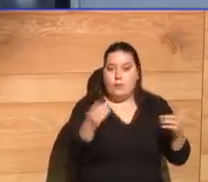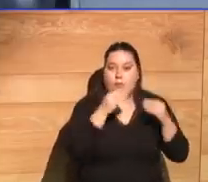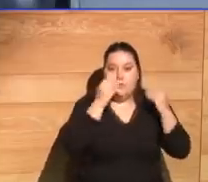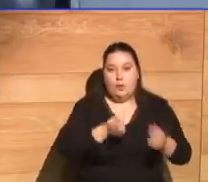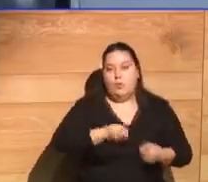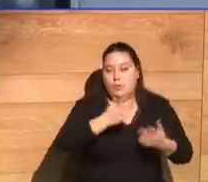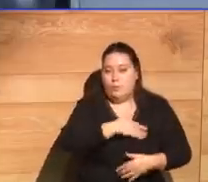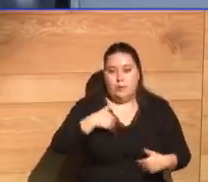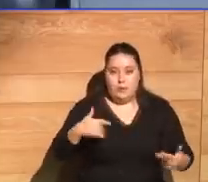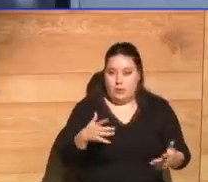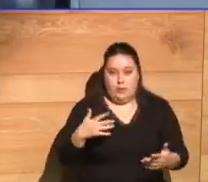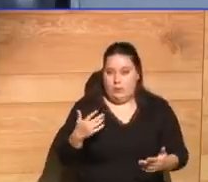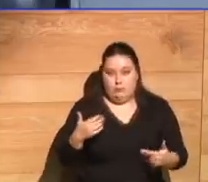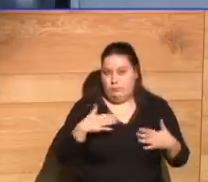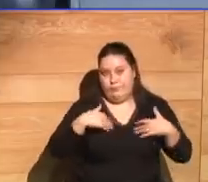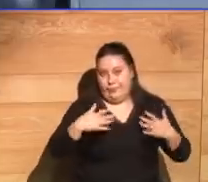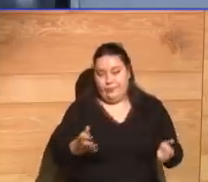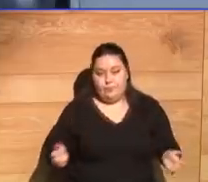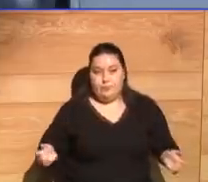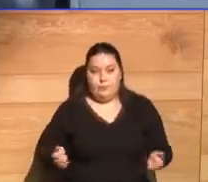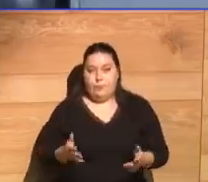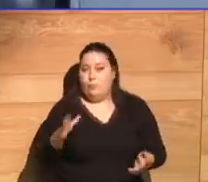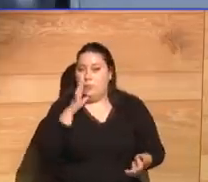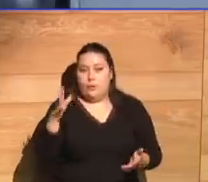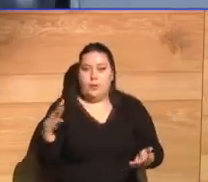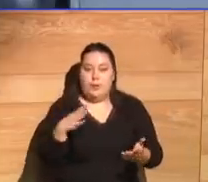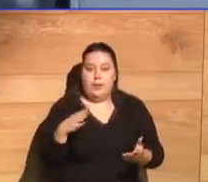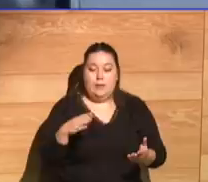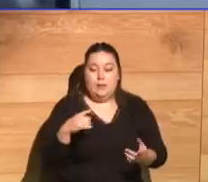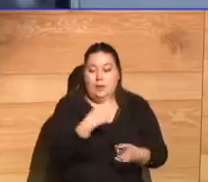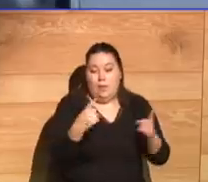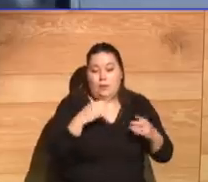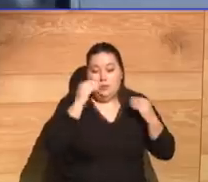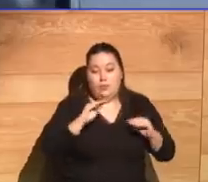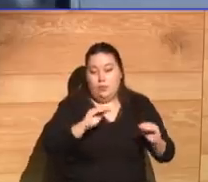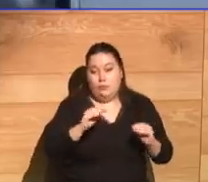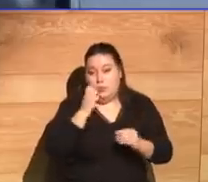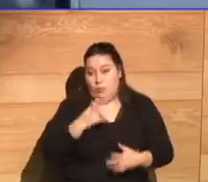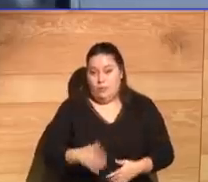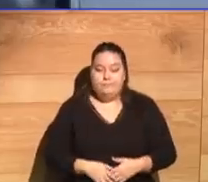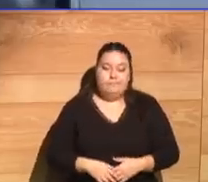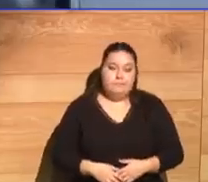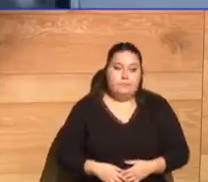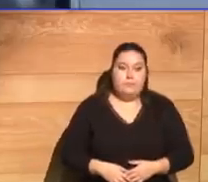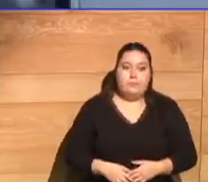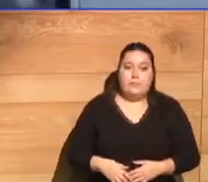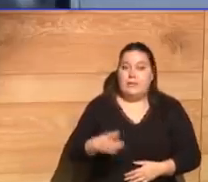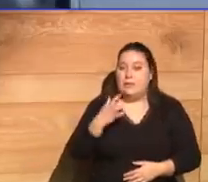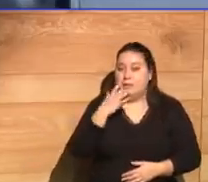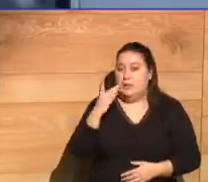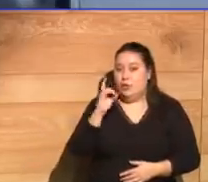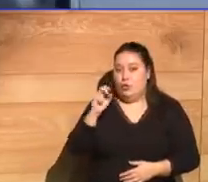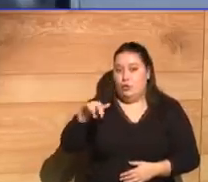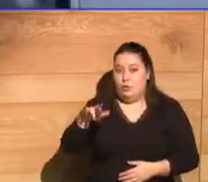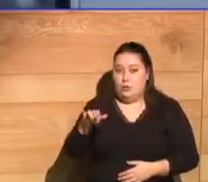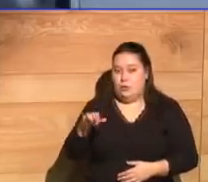le da la gana, como es normal. Todos son los buenos de su historia. Pero claro, en principio, por mal que se llevaran con Donner era un